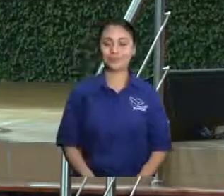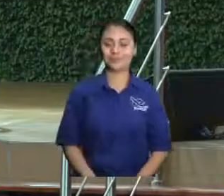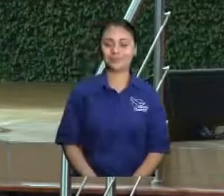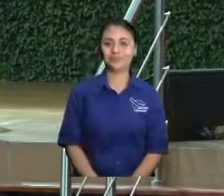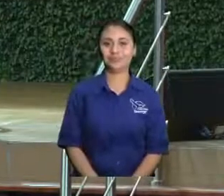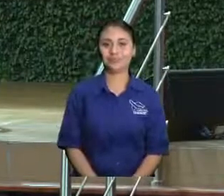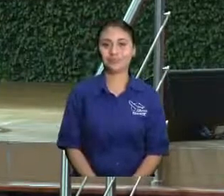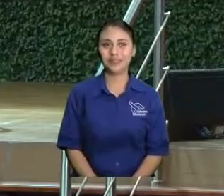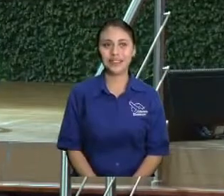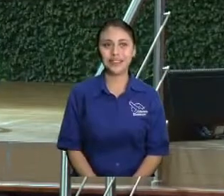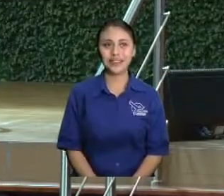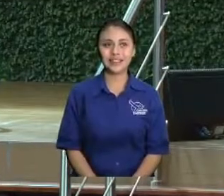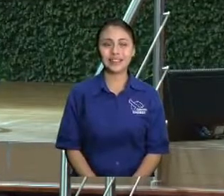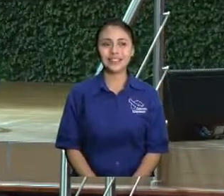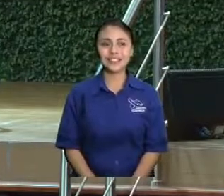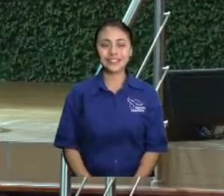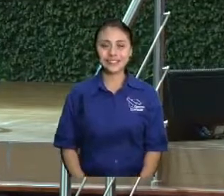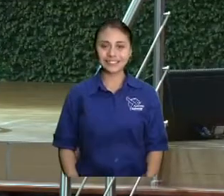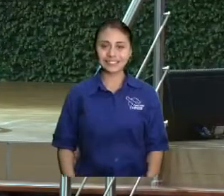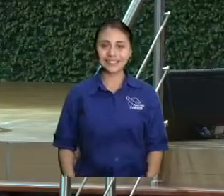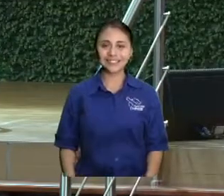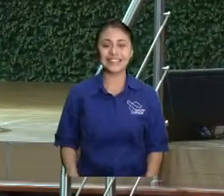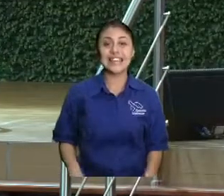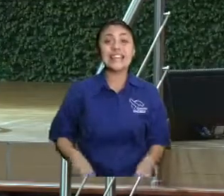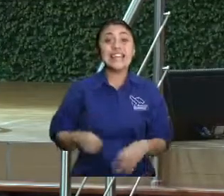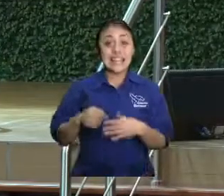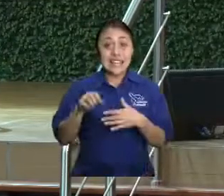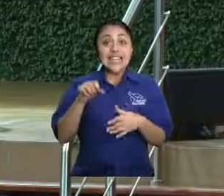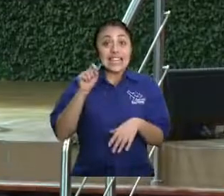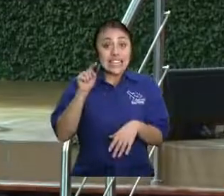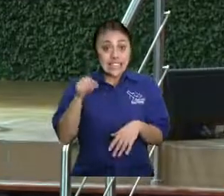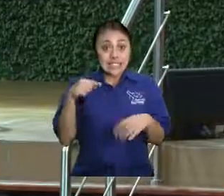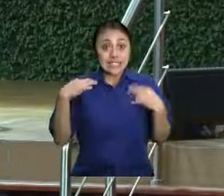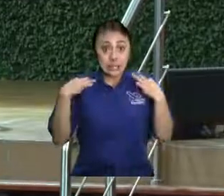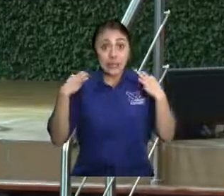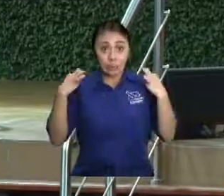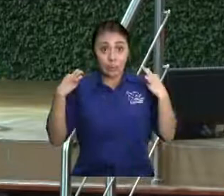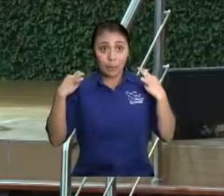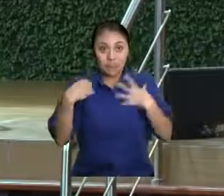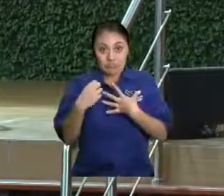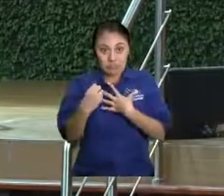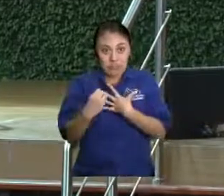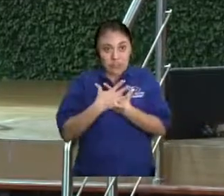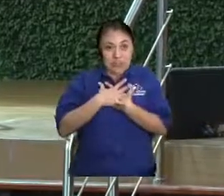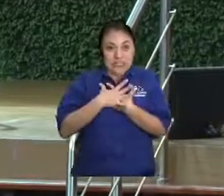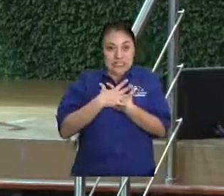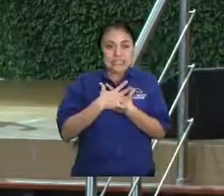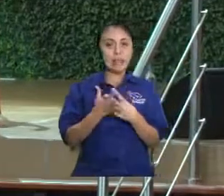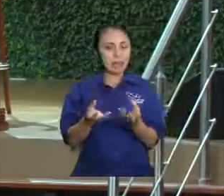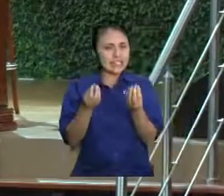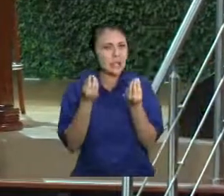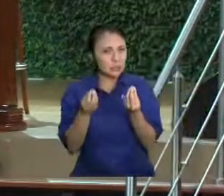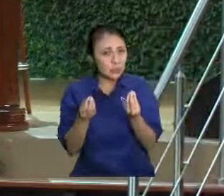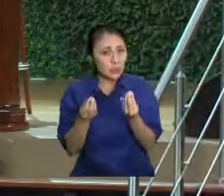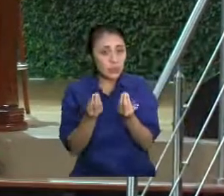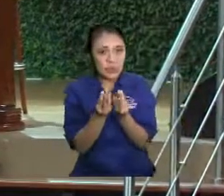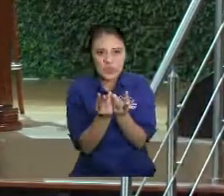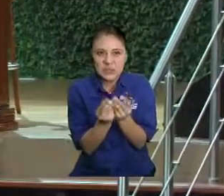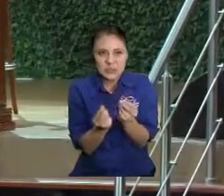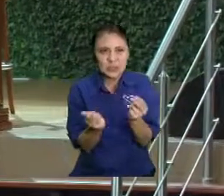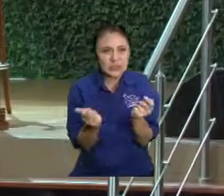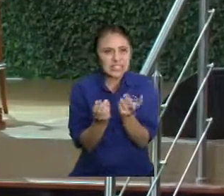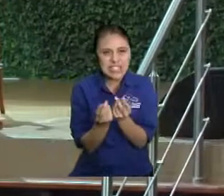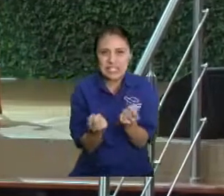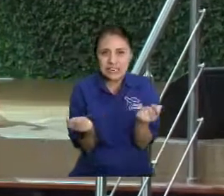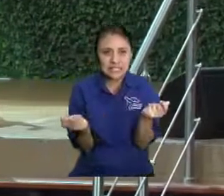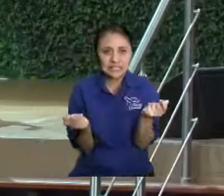Pero, y un mitacuche blanquecino que tira más amarillo, pero bah, bueno, dejemos de estar hablando de